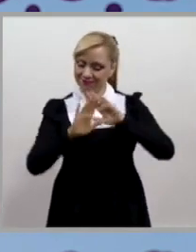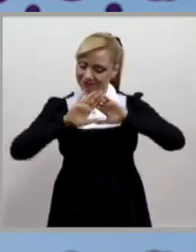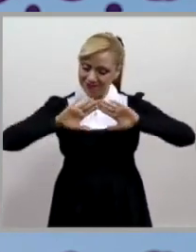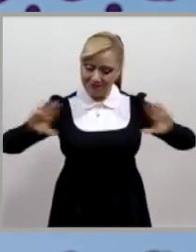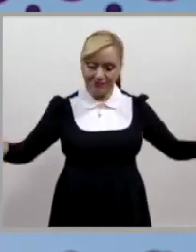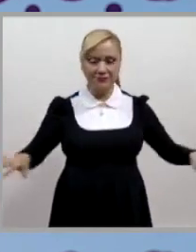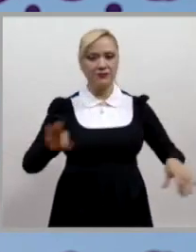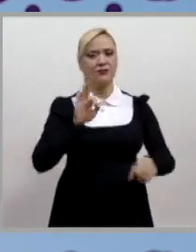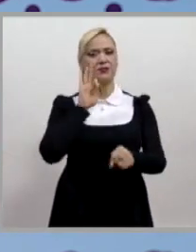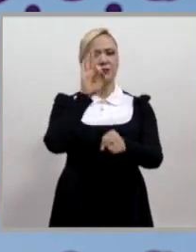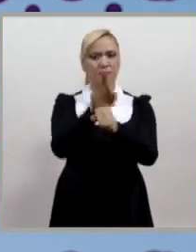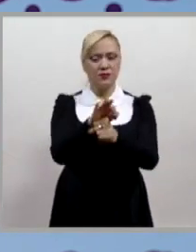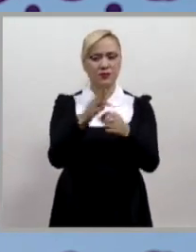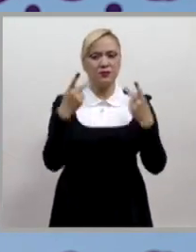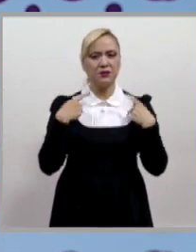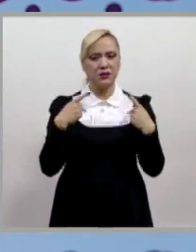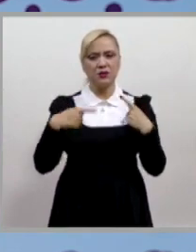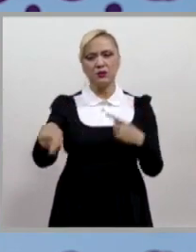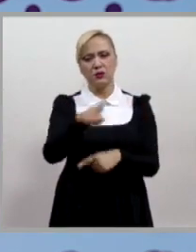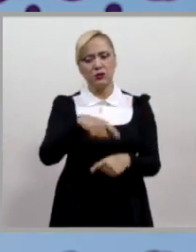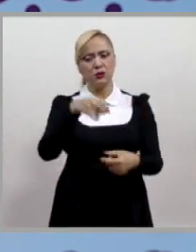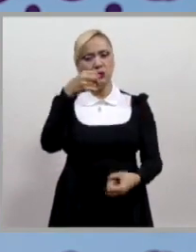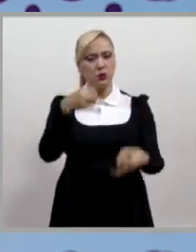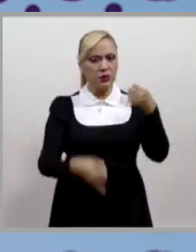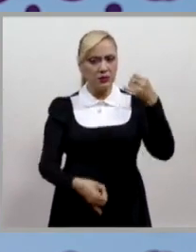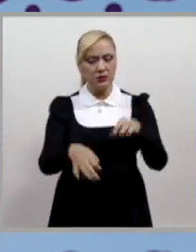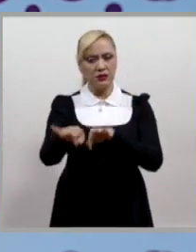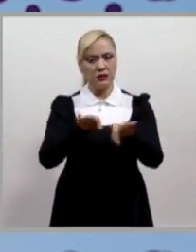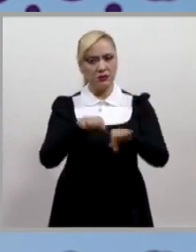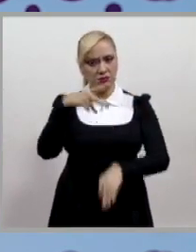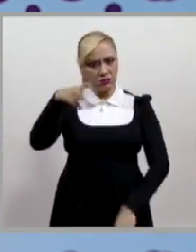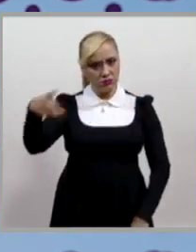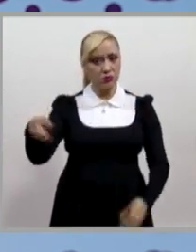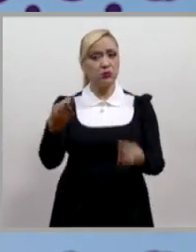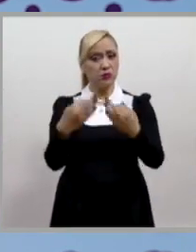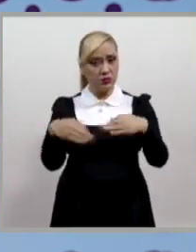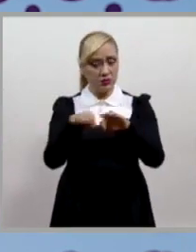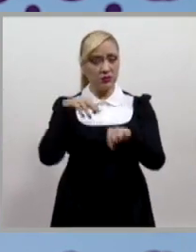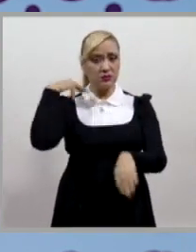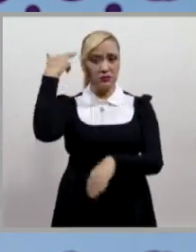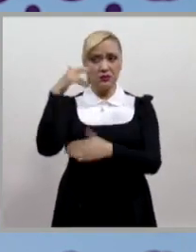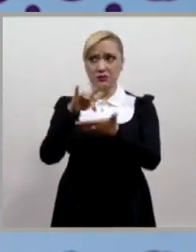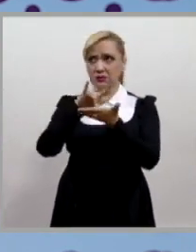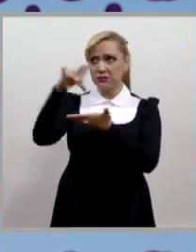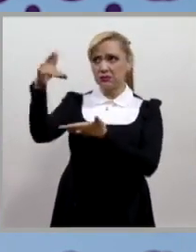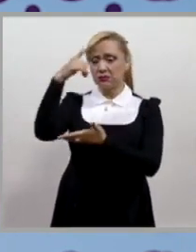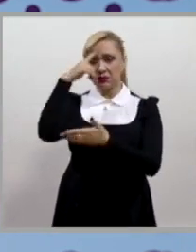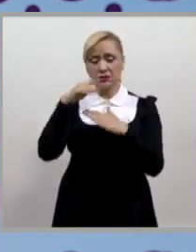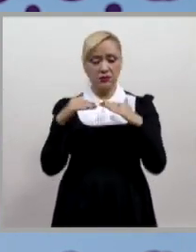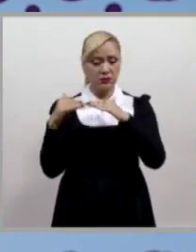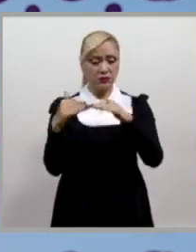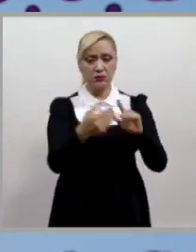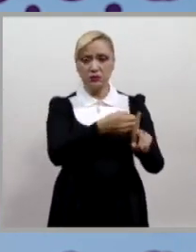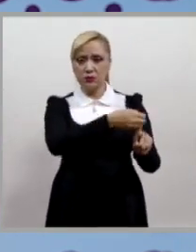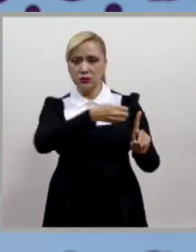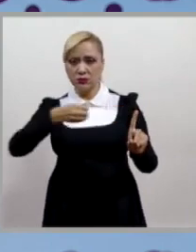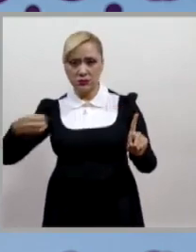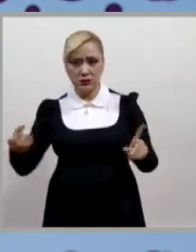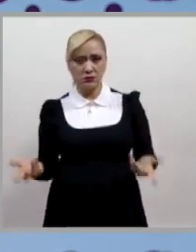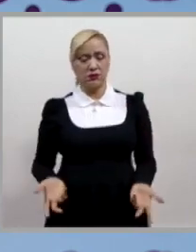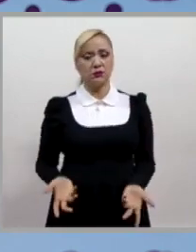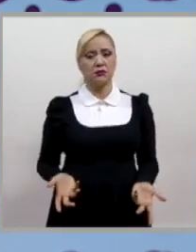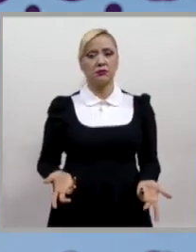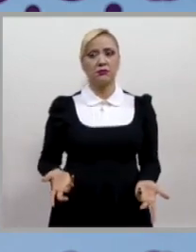la protección de las personas juzgadoras que realizan una función fundamental para un Estado constitucional de derecho como el